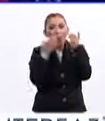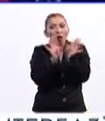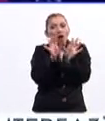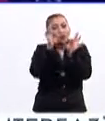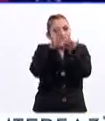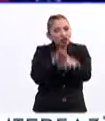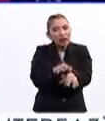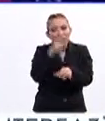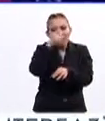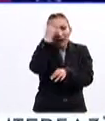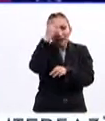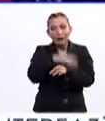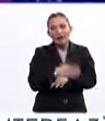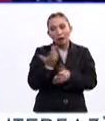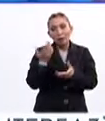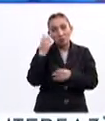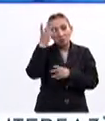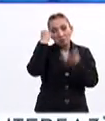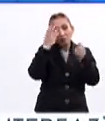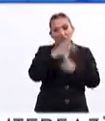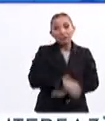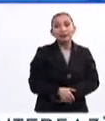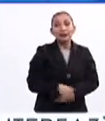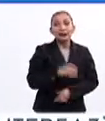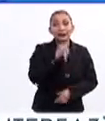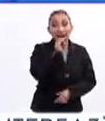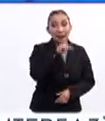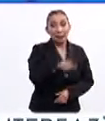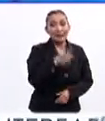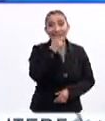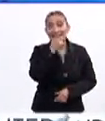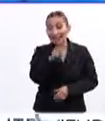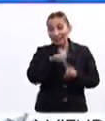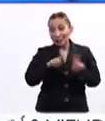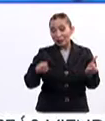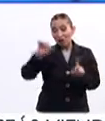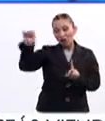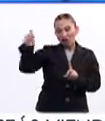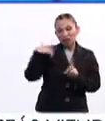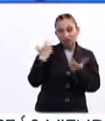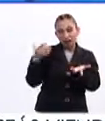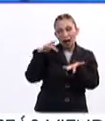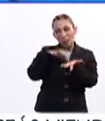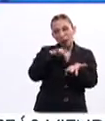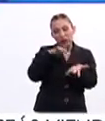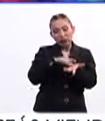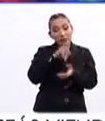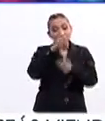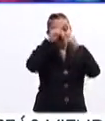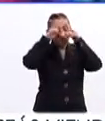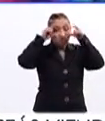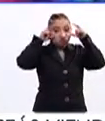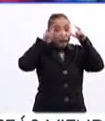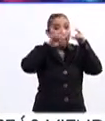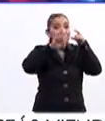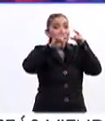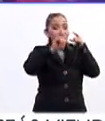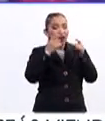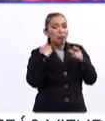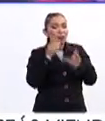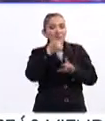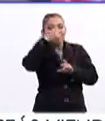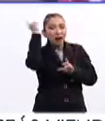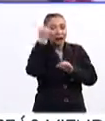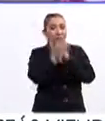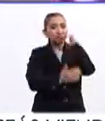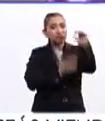manera concreta, facilita mucho los procesos. Asimismo, sostiene que a diferencia de otros soportes, la realidad virtual es más efectiva en la demostración